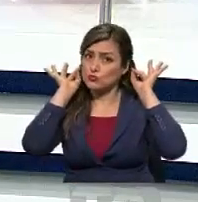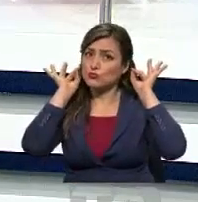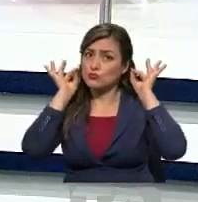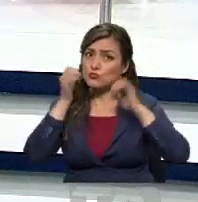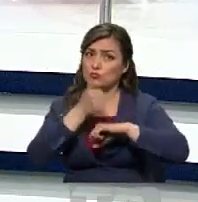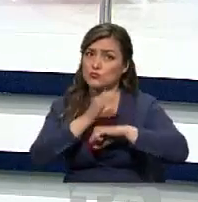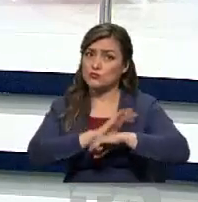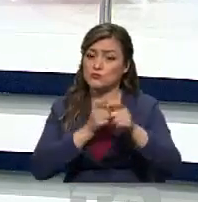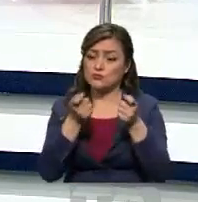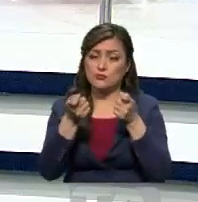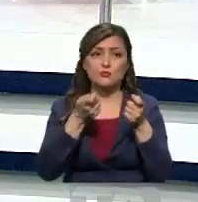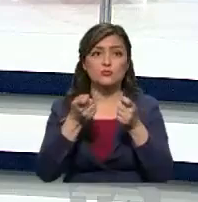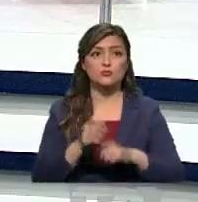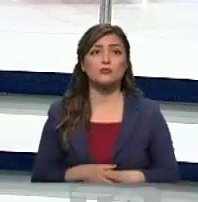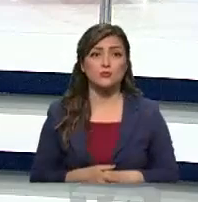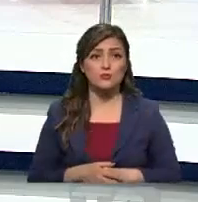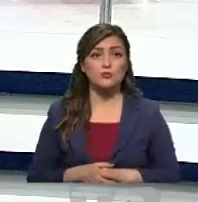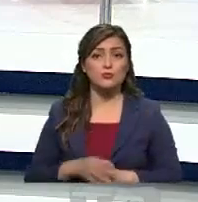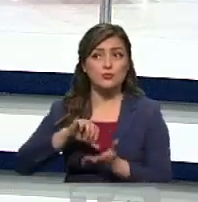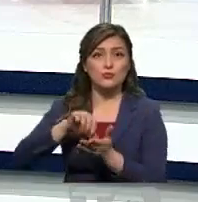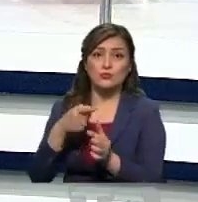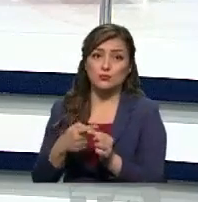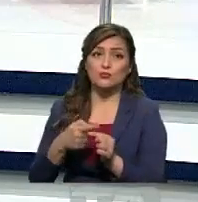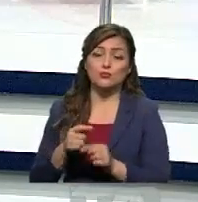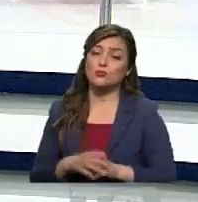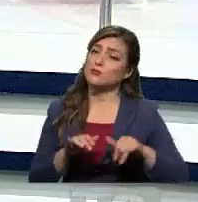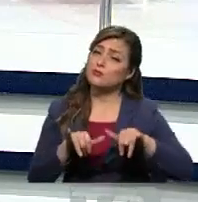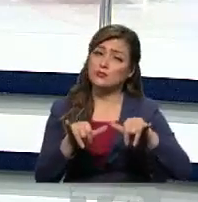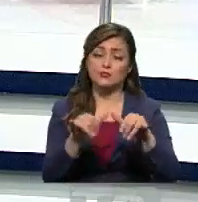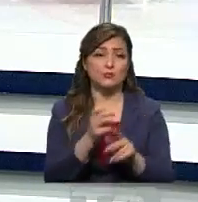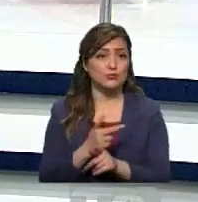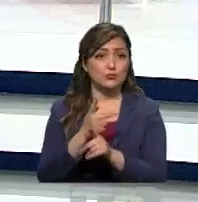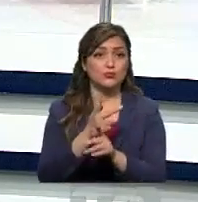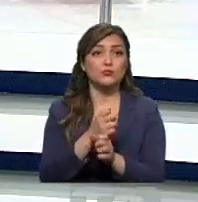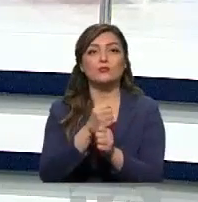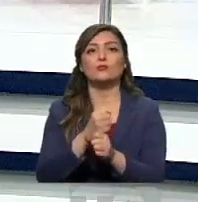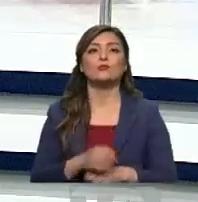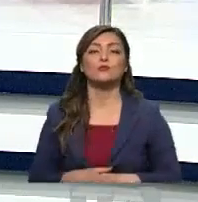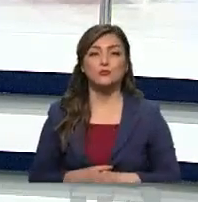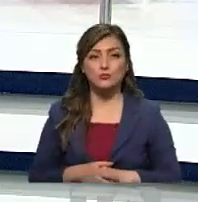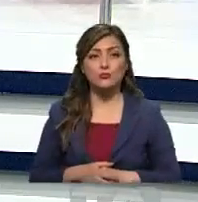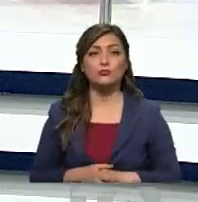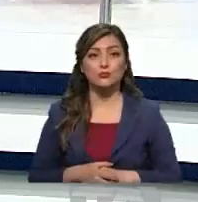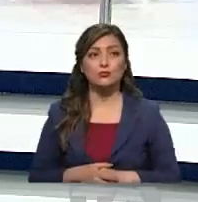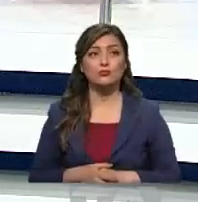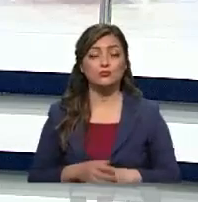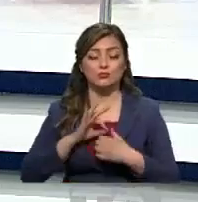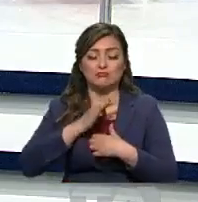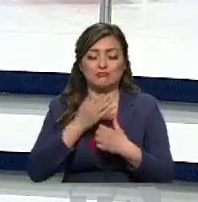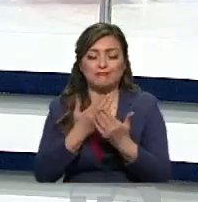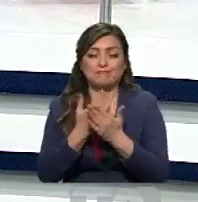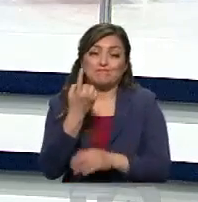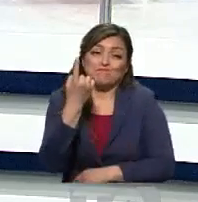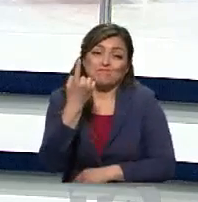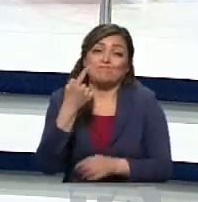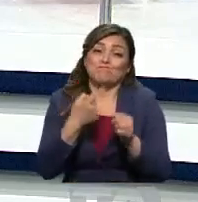controles sobre todo en la ciudad capital para que nosotros mantengamos estas medidas de bioseguridad. Hay un nuevo caso de la variante Delta, así que hay